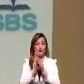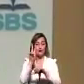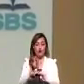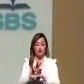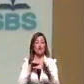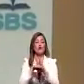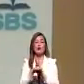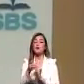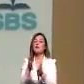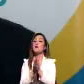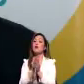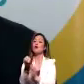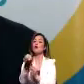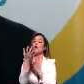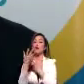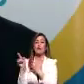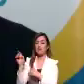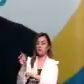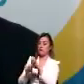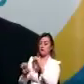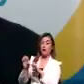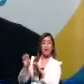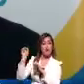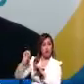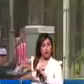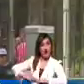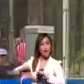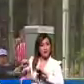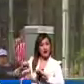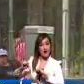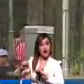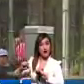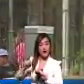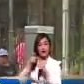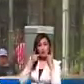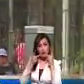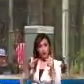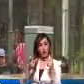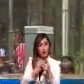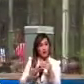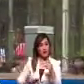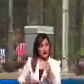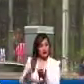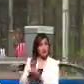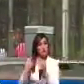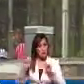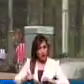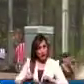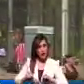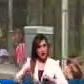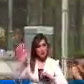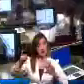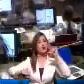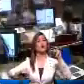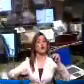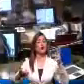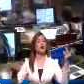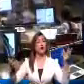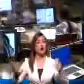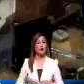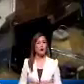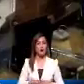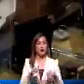de Bancos información sobre la calificación del señor Jorge Madera para ocupar el cargo de presidente del Consejo Directivo del IES. Pero